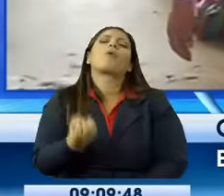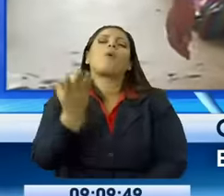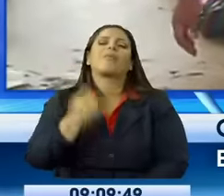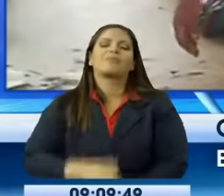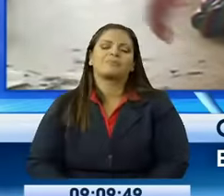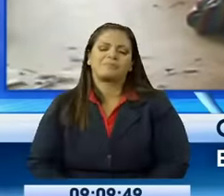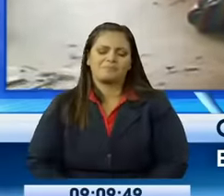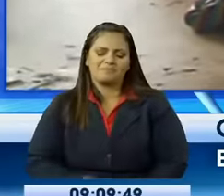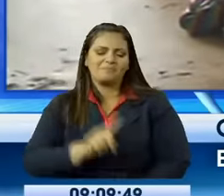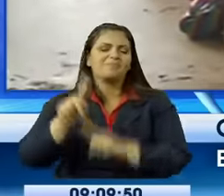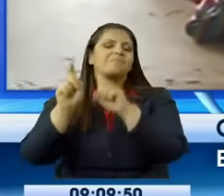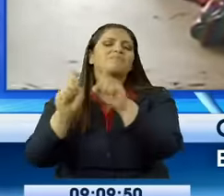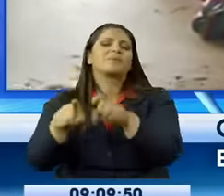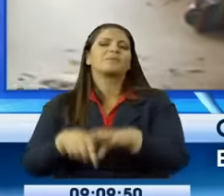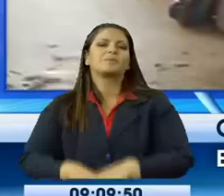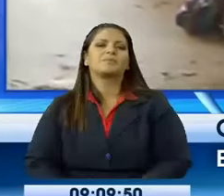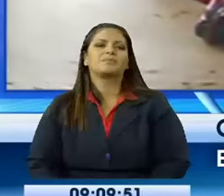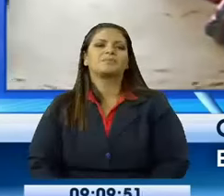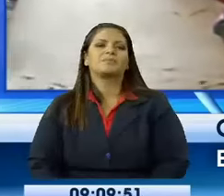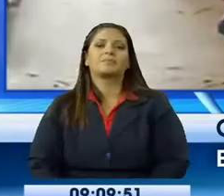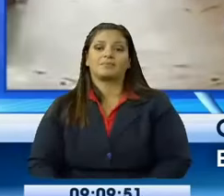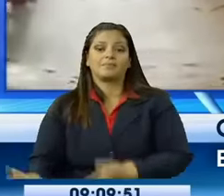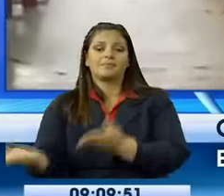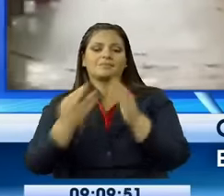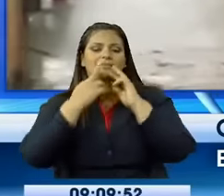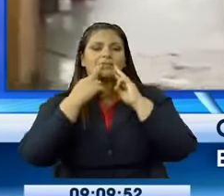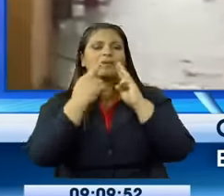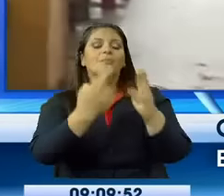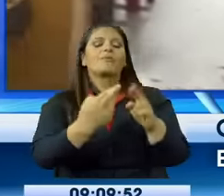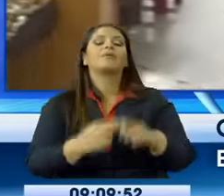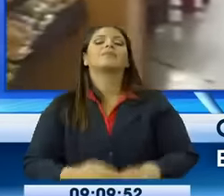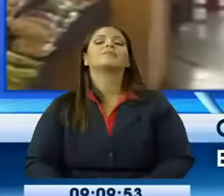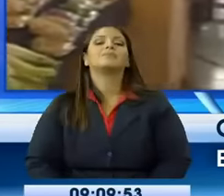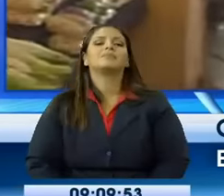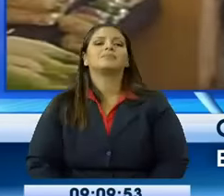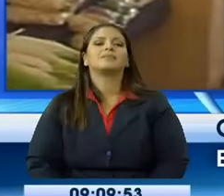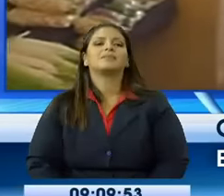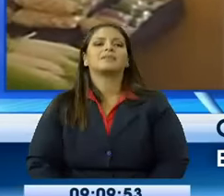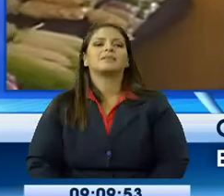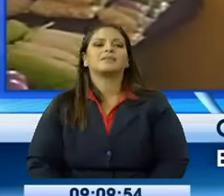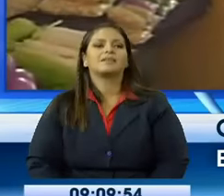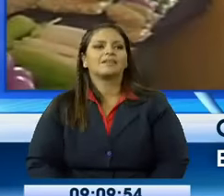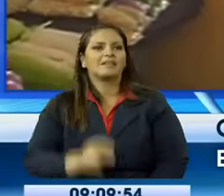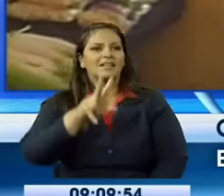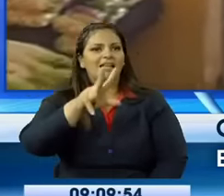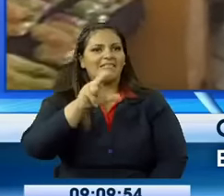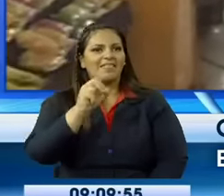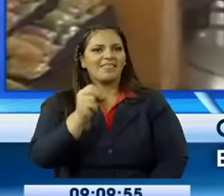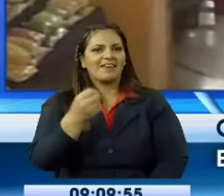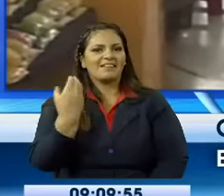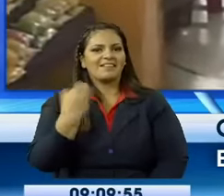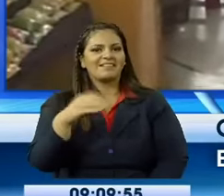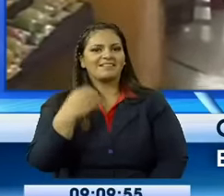Está bien. Deja que conteste. Rosalena, te preguntaron a cómo está la libra de... 30 centavos. ¿A cómo?